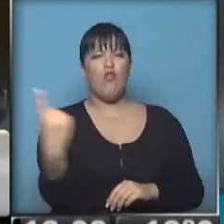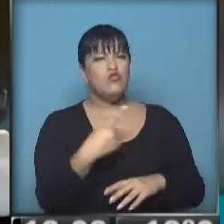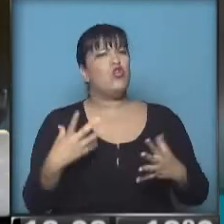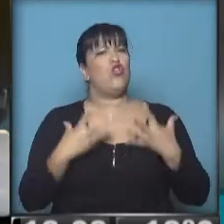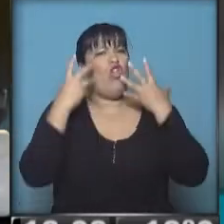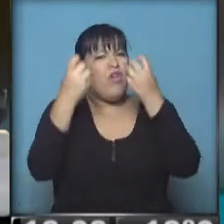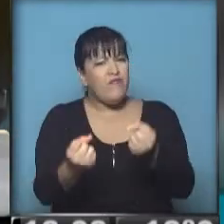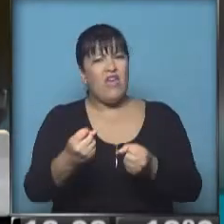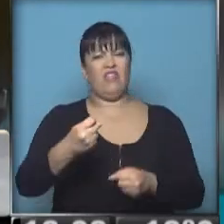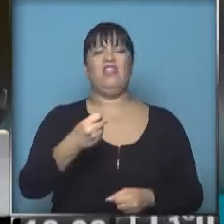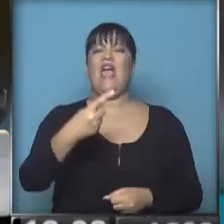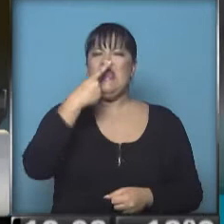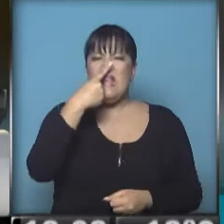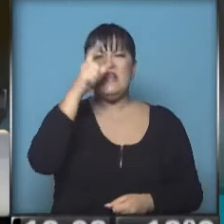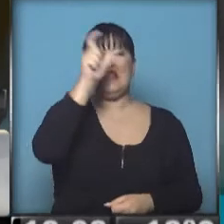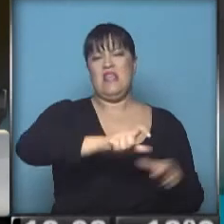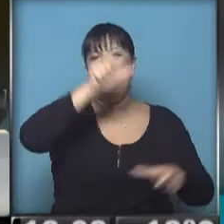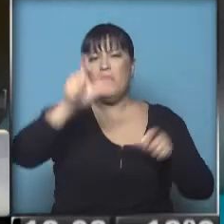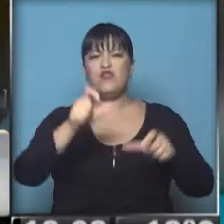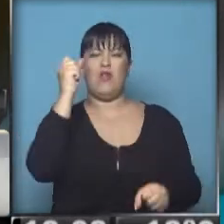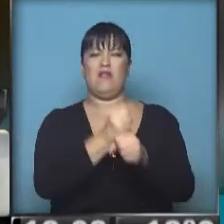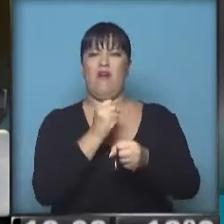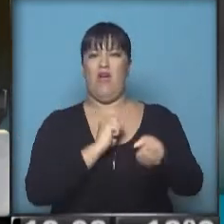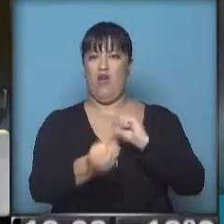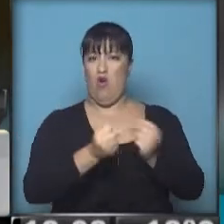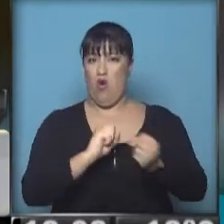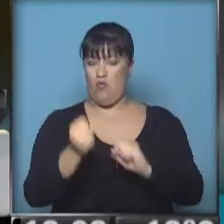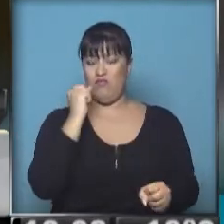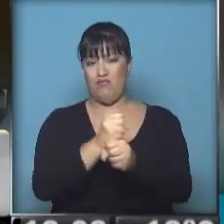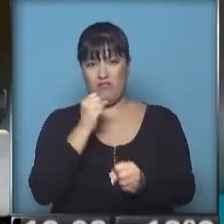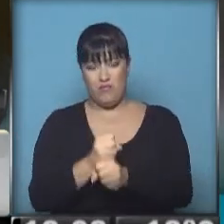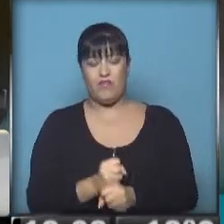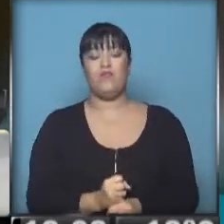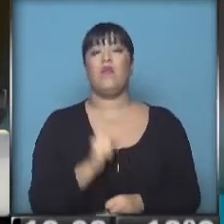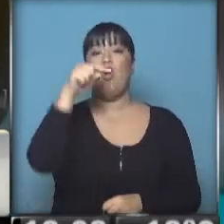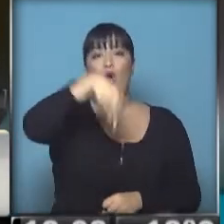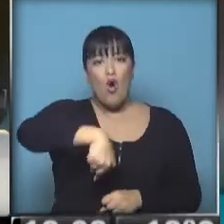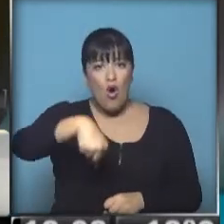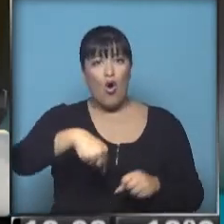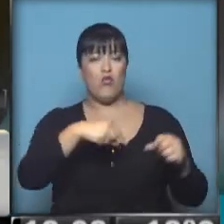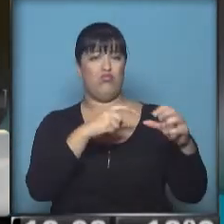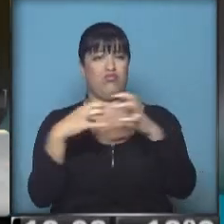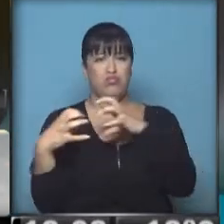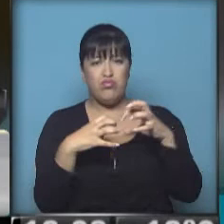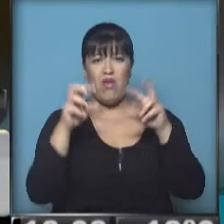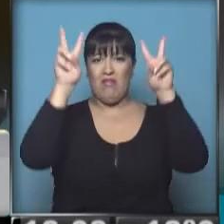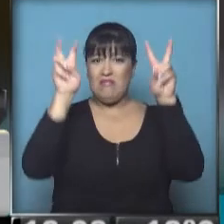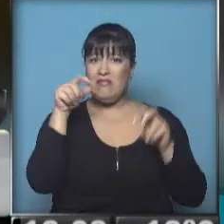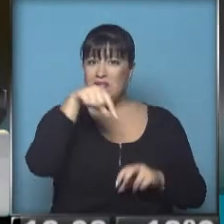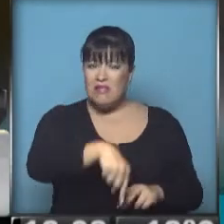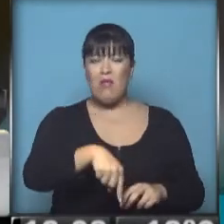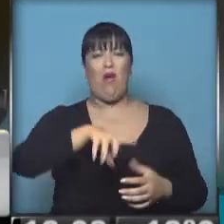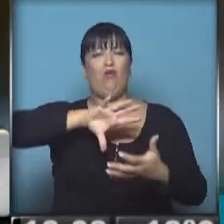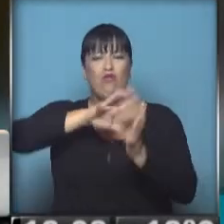los intereses de la clase trabajadora. Y hoy, en este tratamiento, se impulsa un